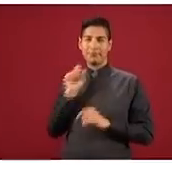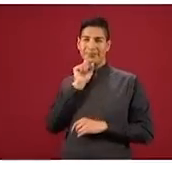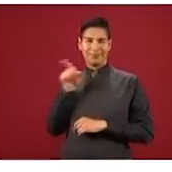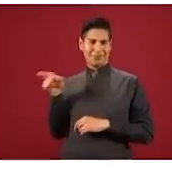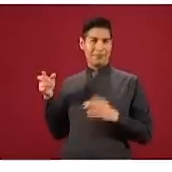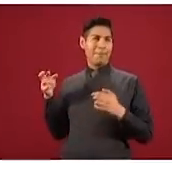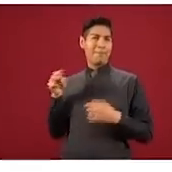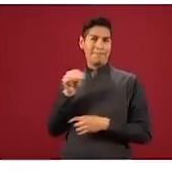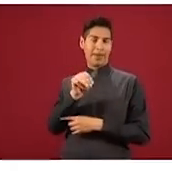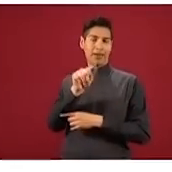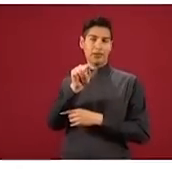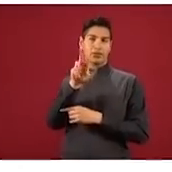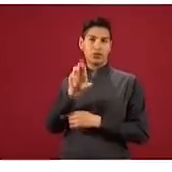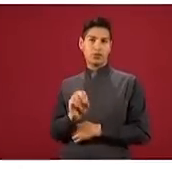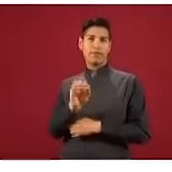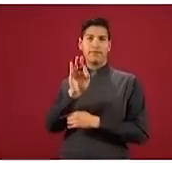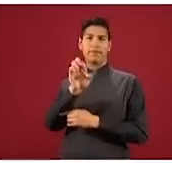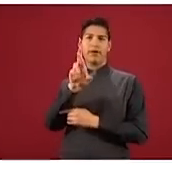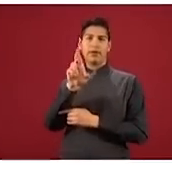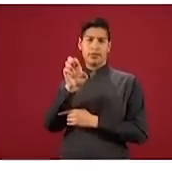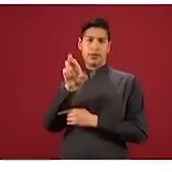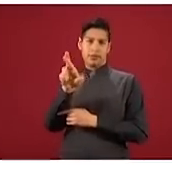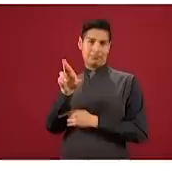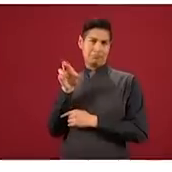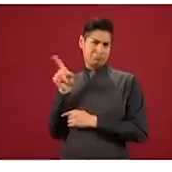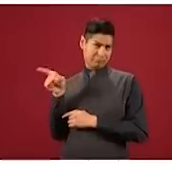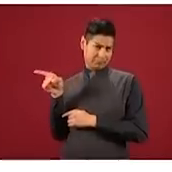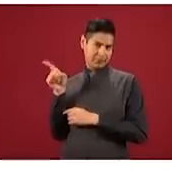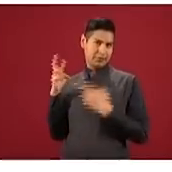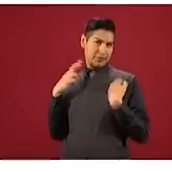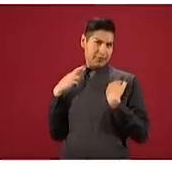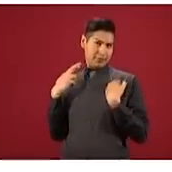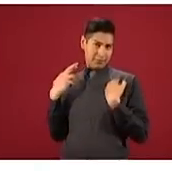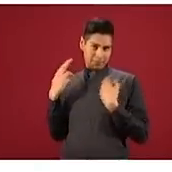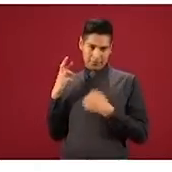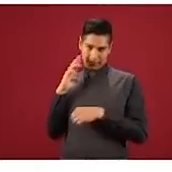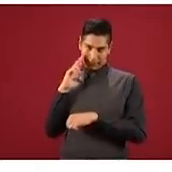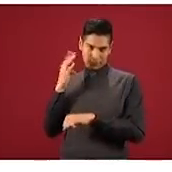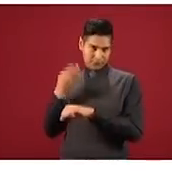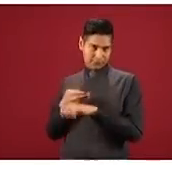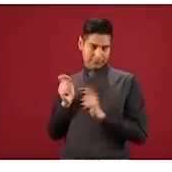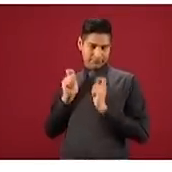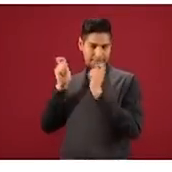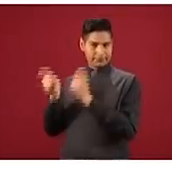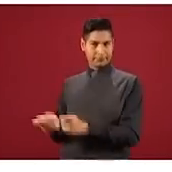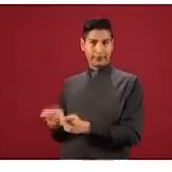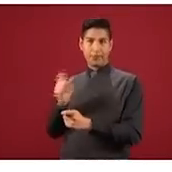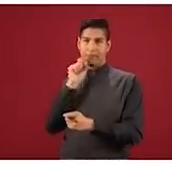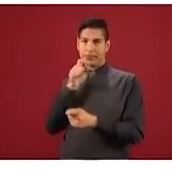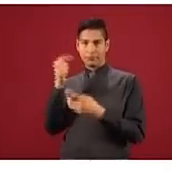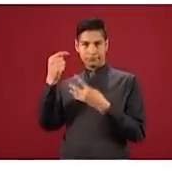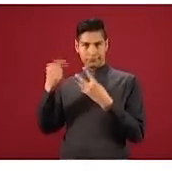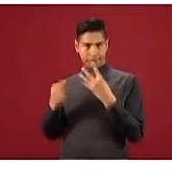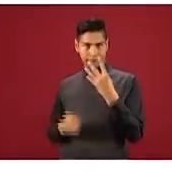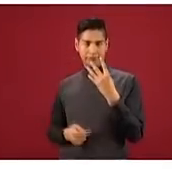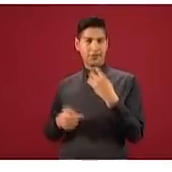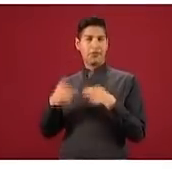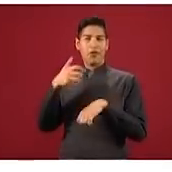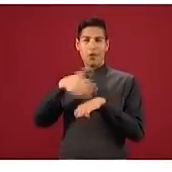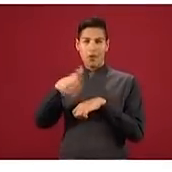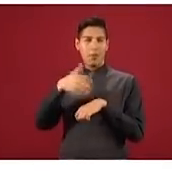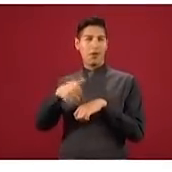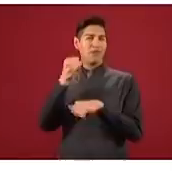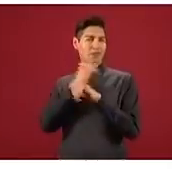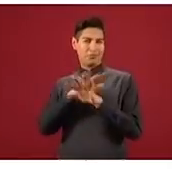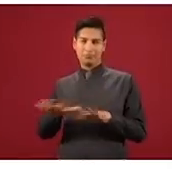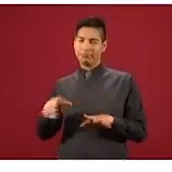izquierdo, que tienen responsabilidades específicas en las cuatro encomiendas que acabo de mencionar, y ahí están sus datos para que